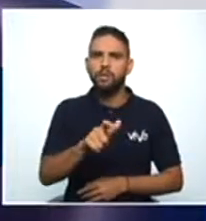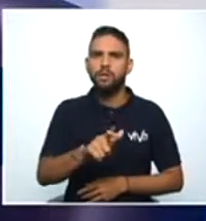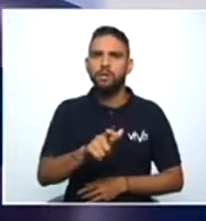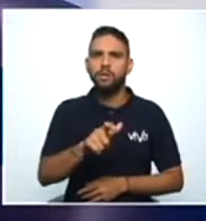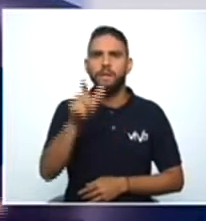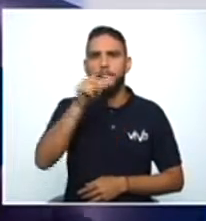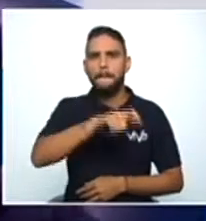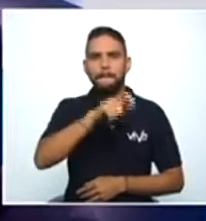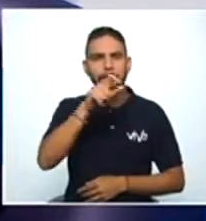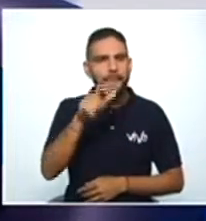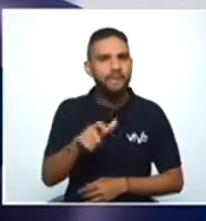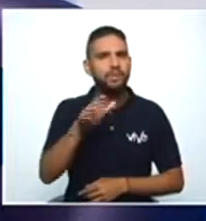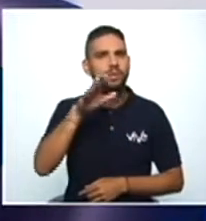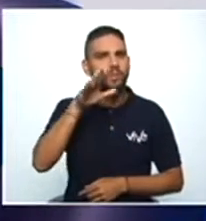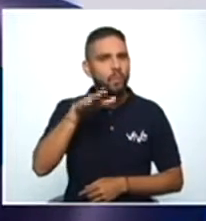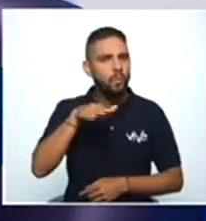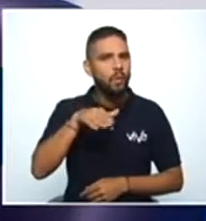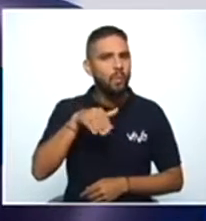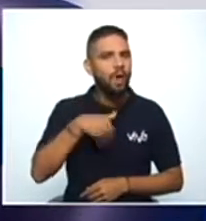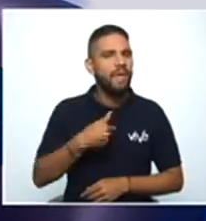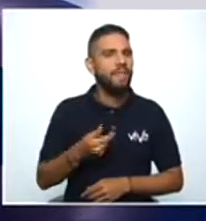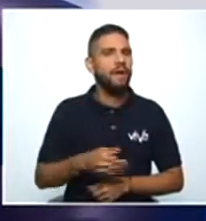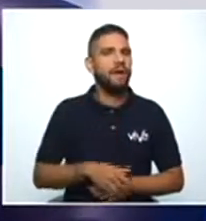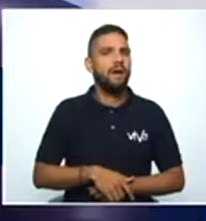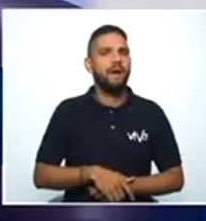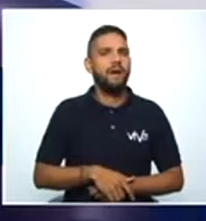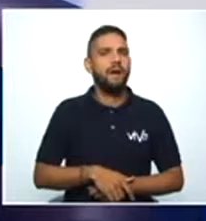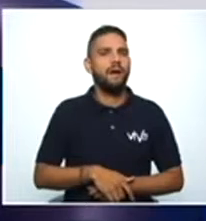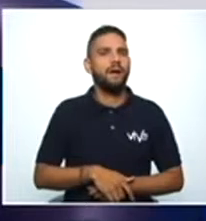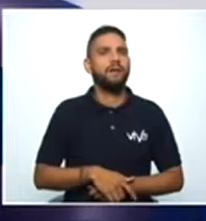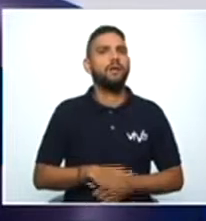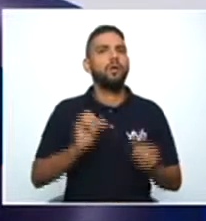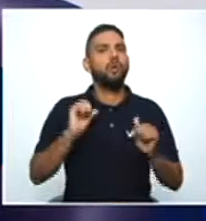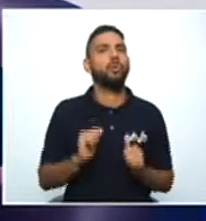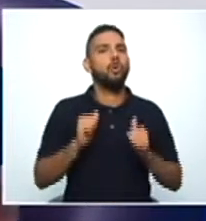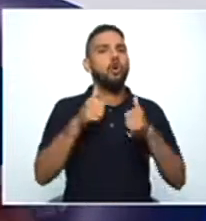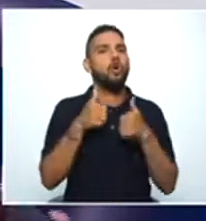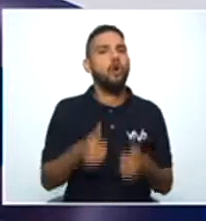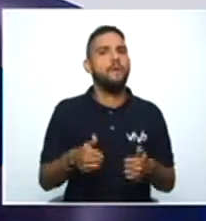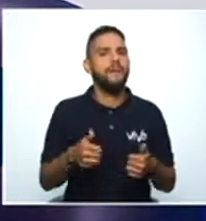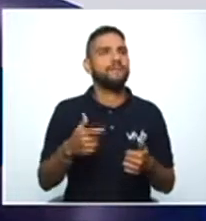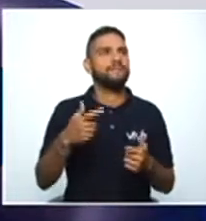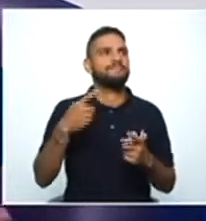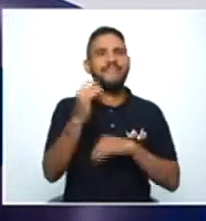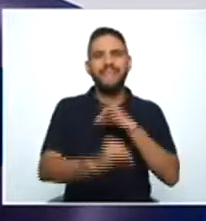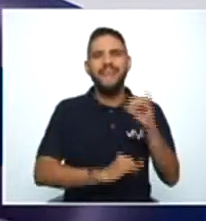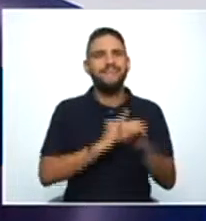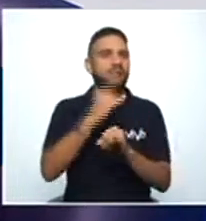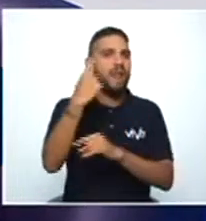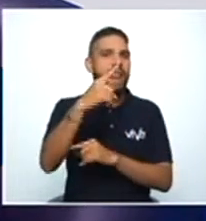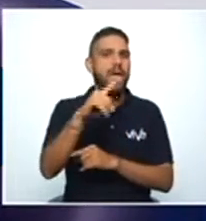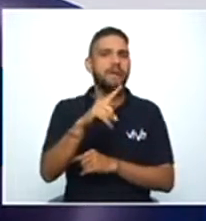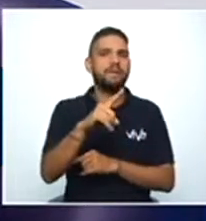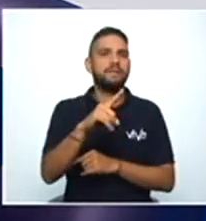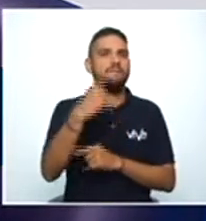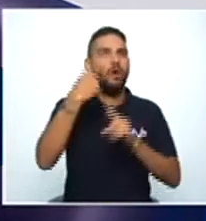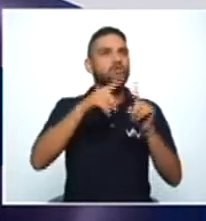digamos combatir para afrontar esa entrada al mercado venezolano de tantos artistas extranjeros